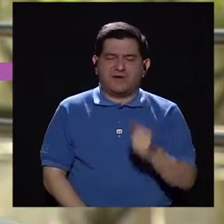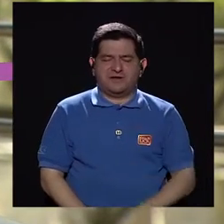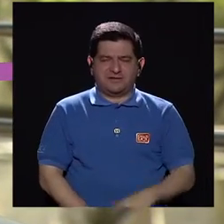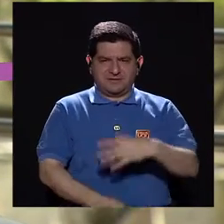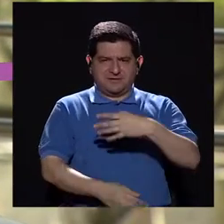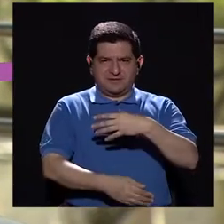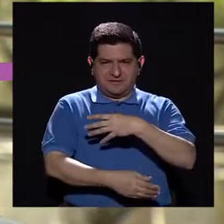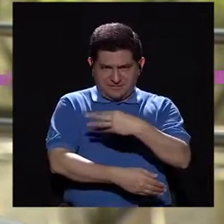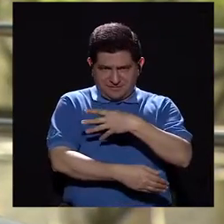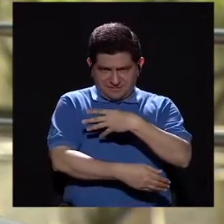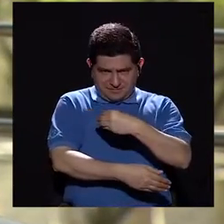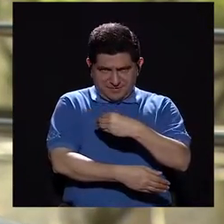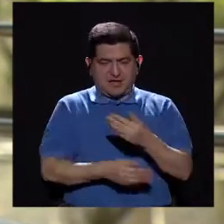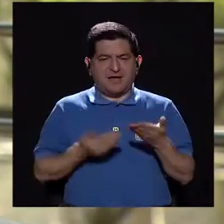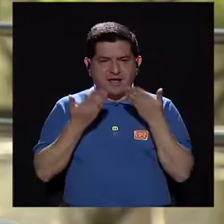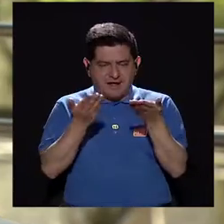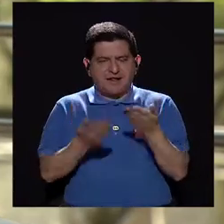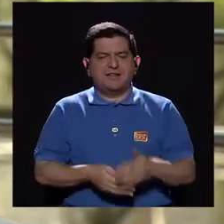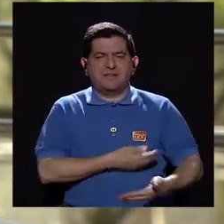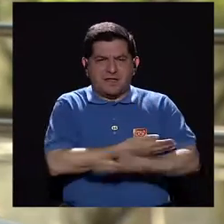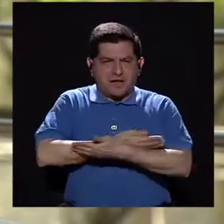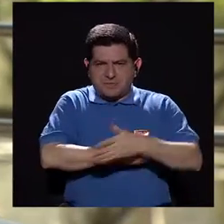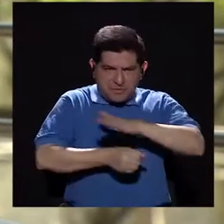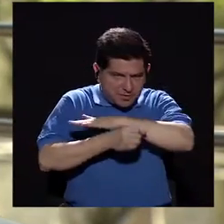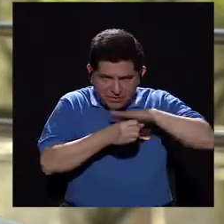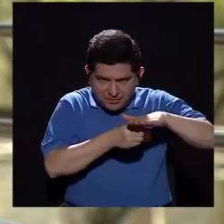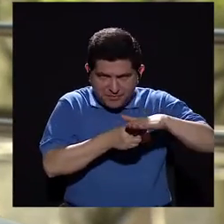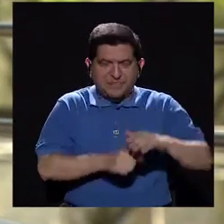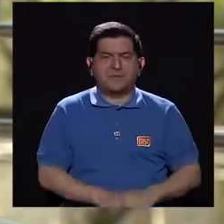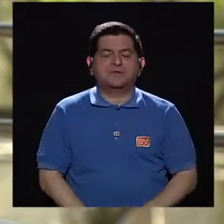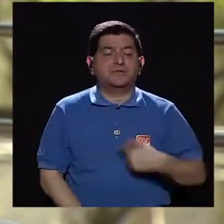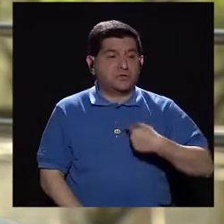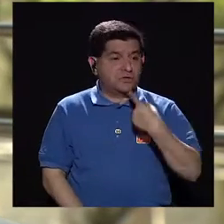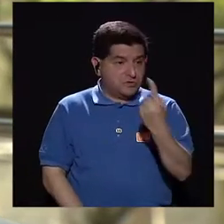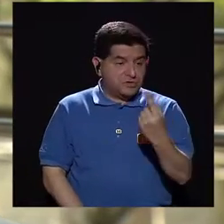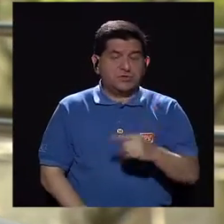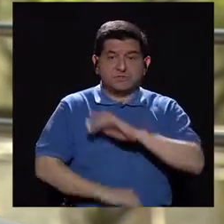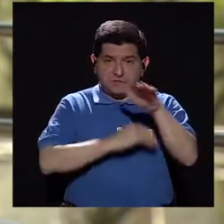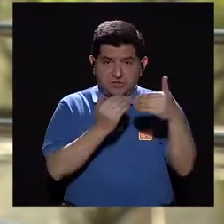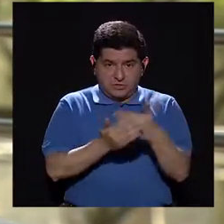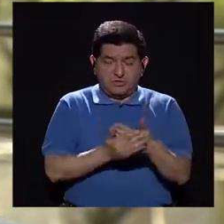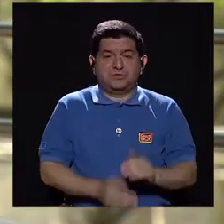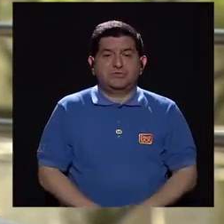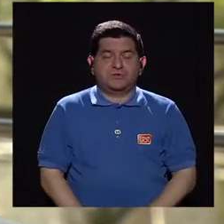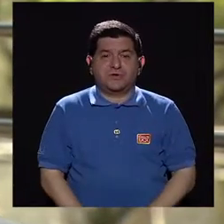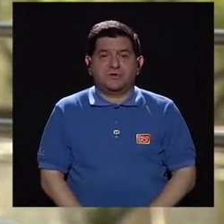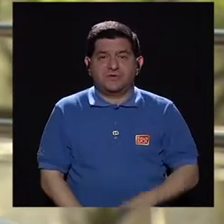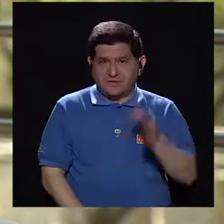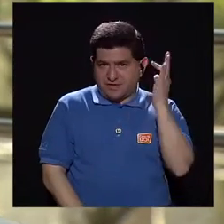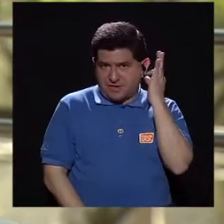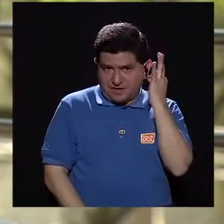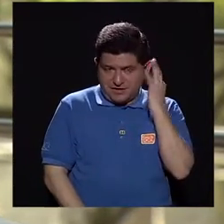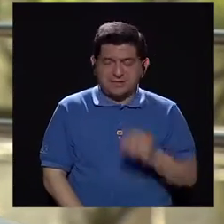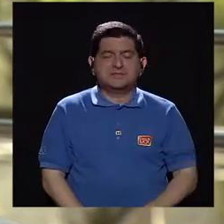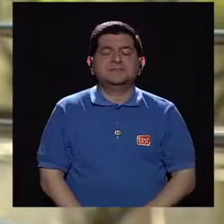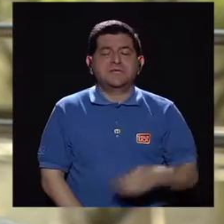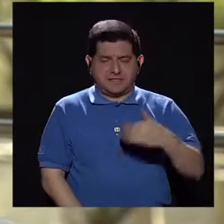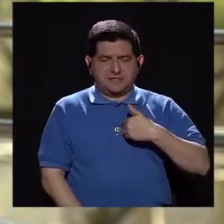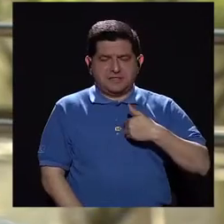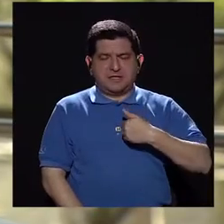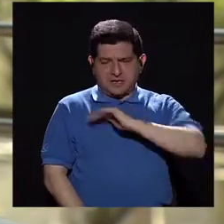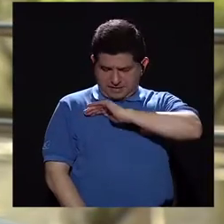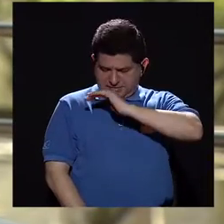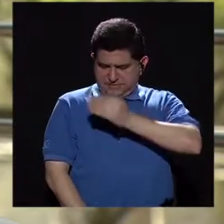estoy produciendo es la suficiente para mi bebé. Yo le puedo decir que todas las hembras de la especie mamífera